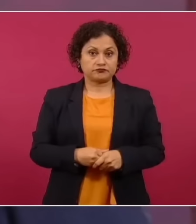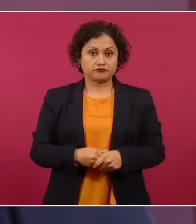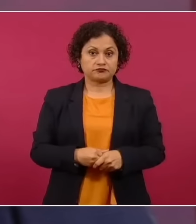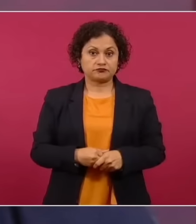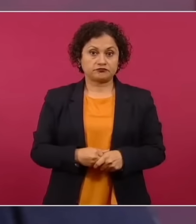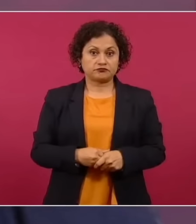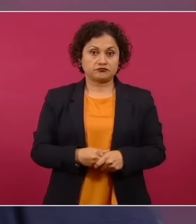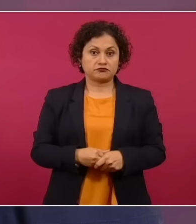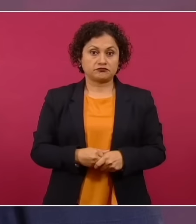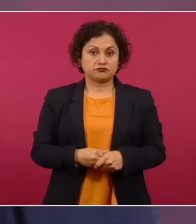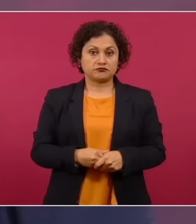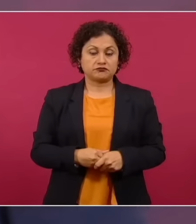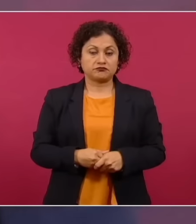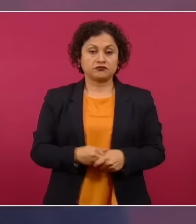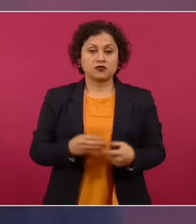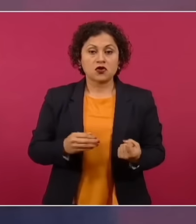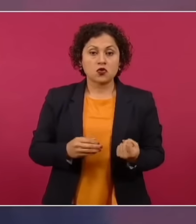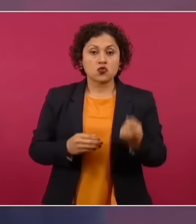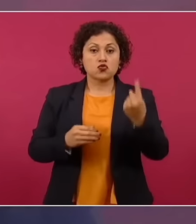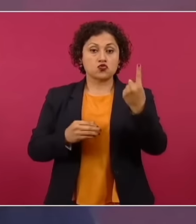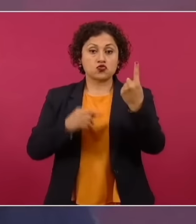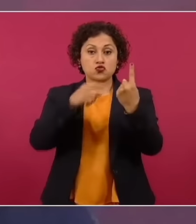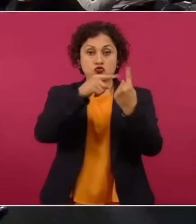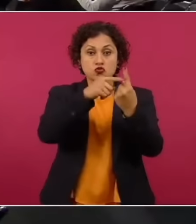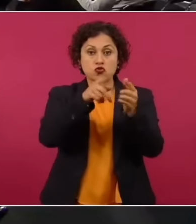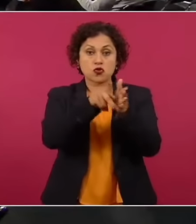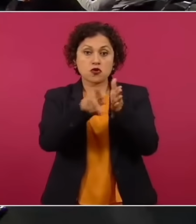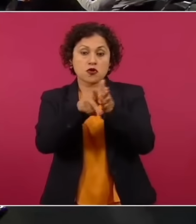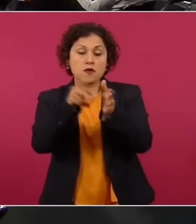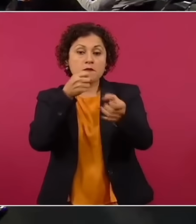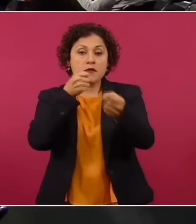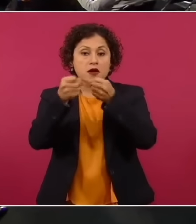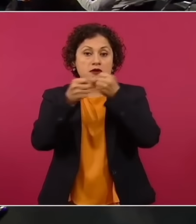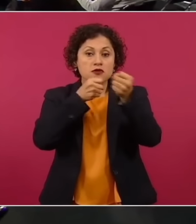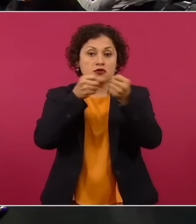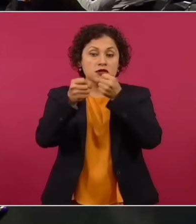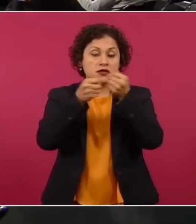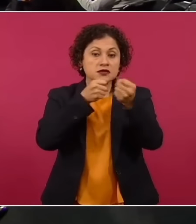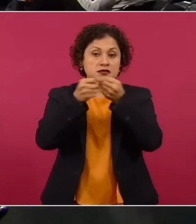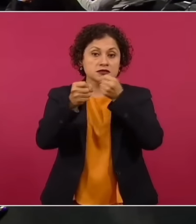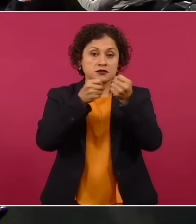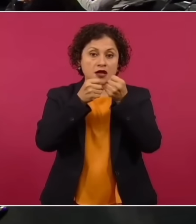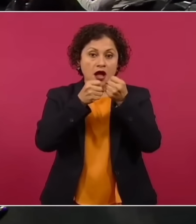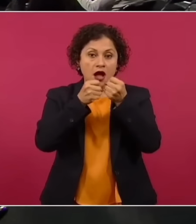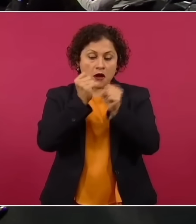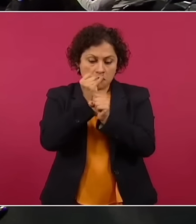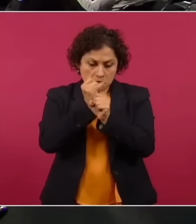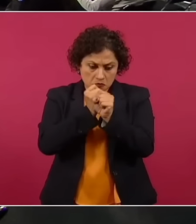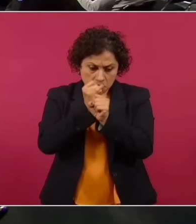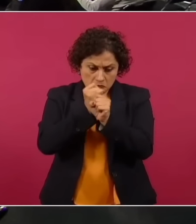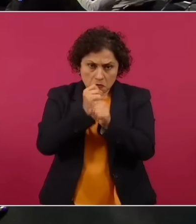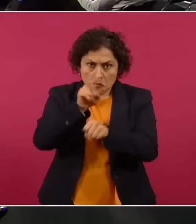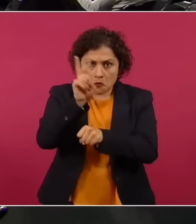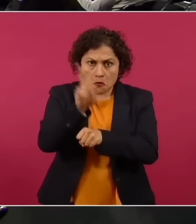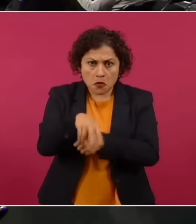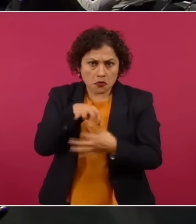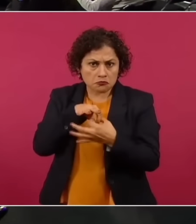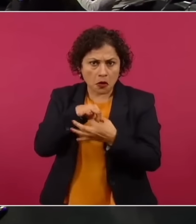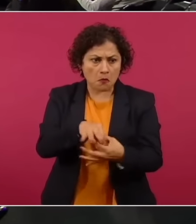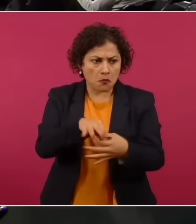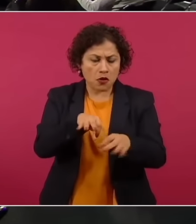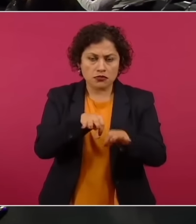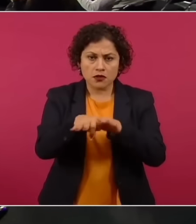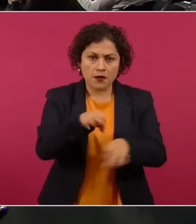un periodista que se apega a la verdad y que hace su trabajo